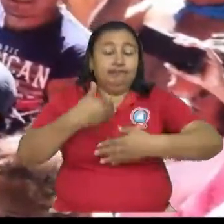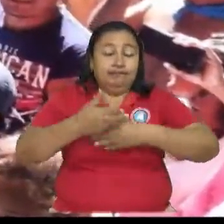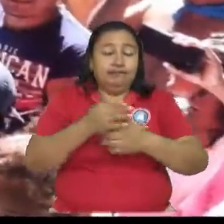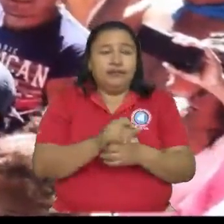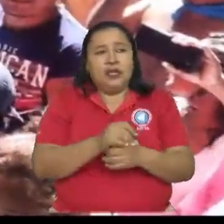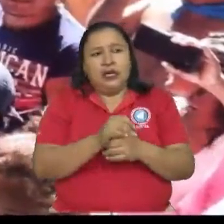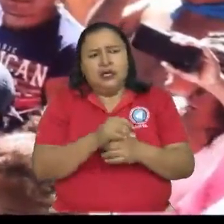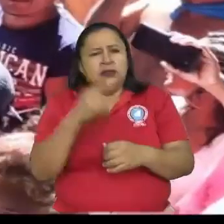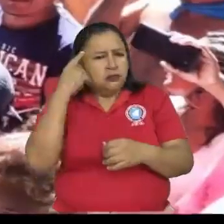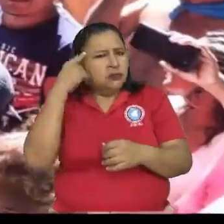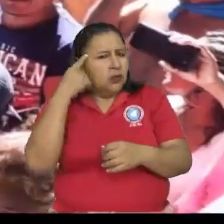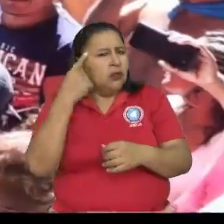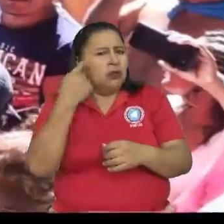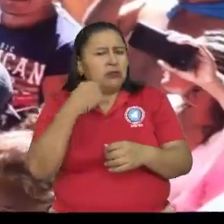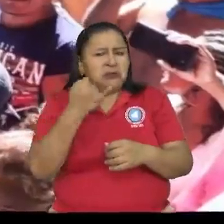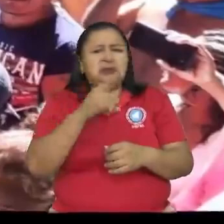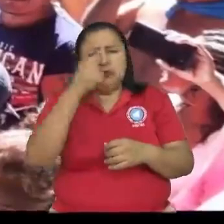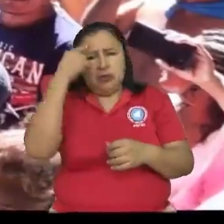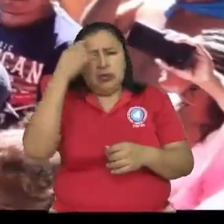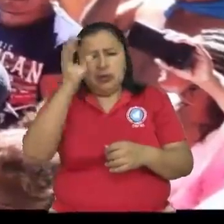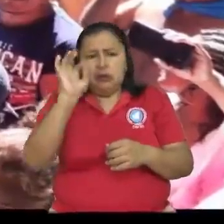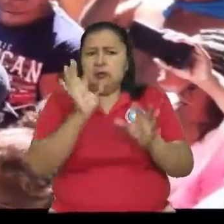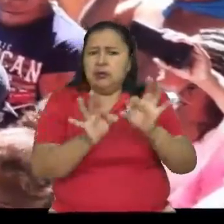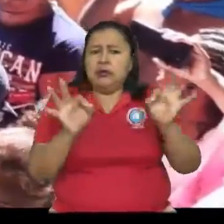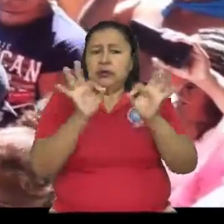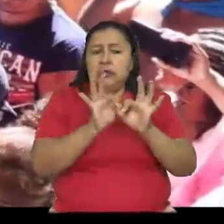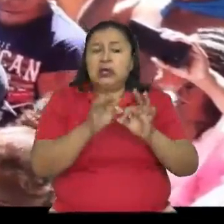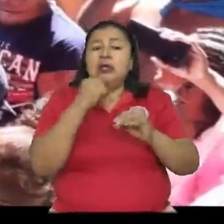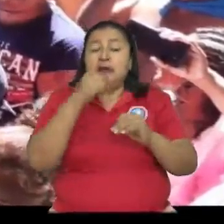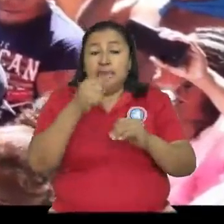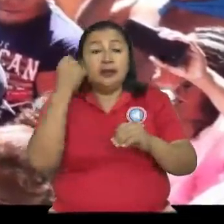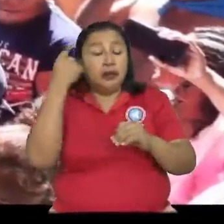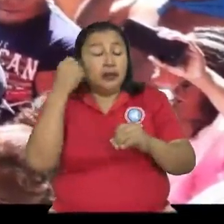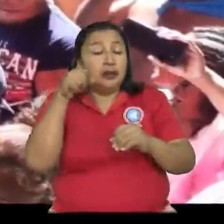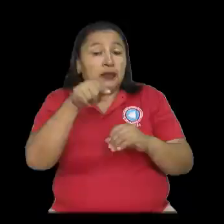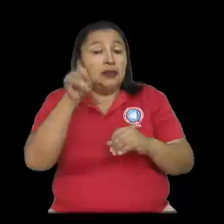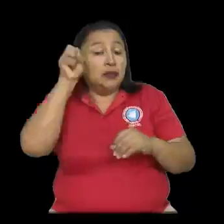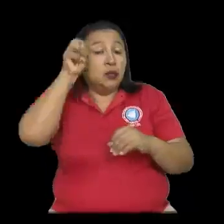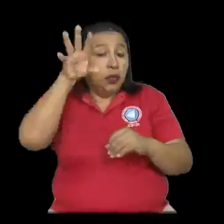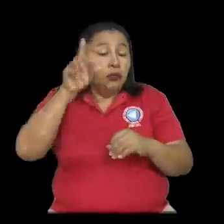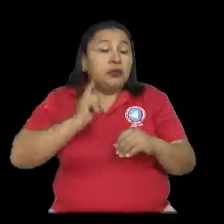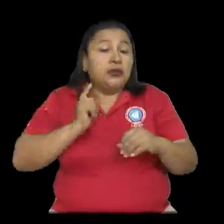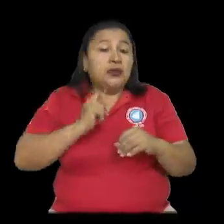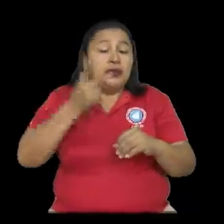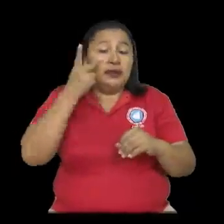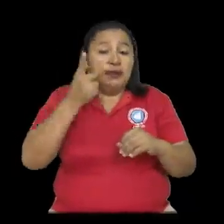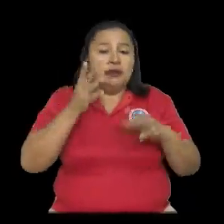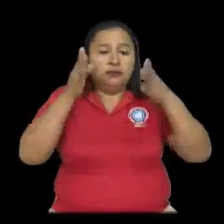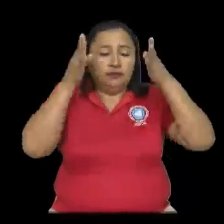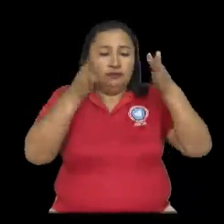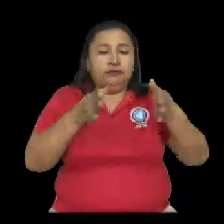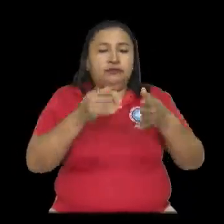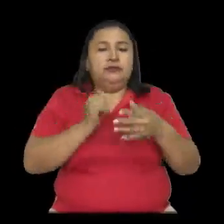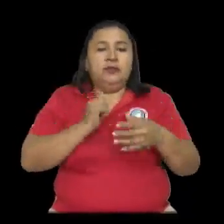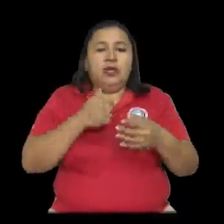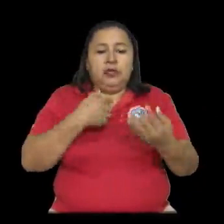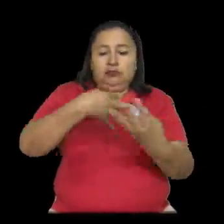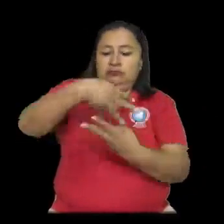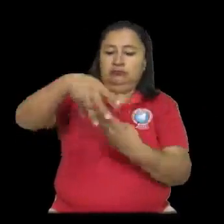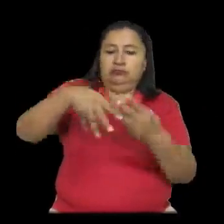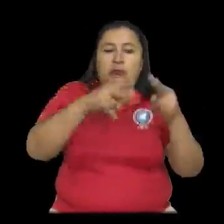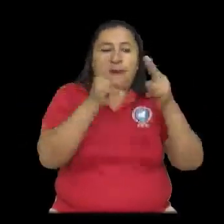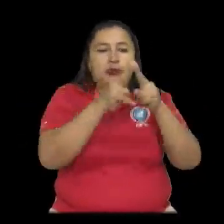Realmente yo creo que lo importante es eso, es entender que el turismo tiene que ver con seres humanos, o sea, sí, es la interacción